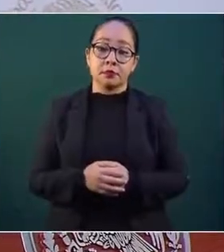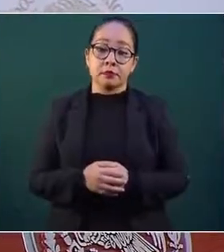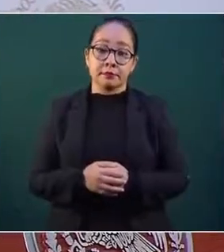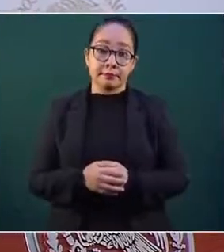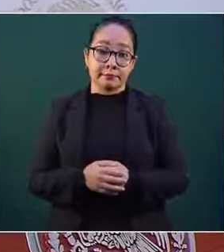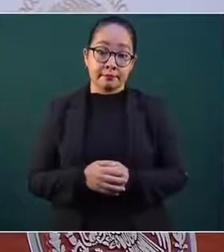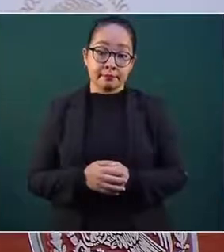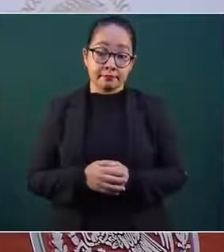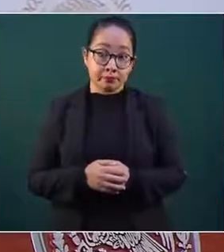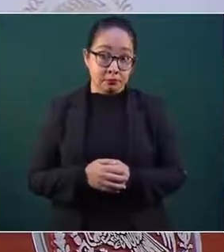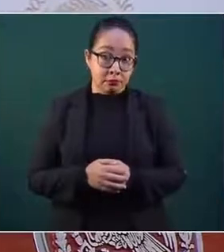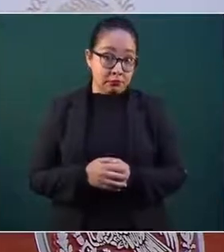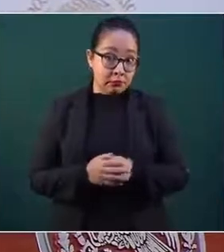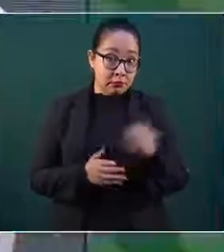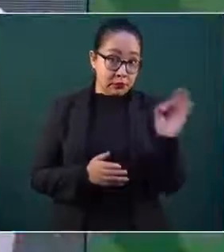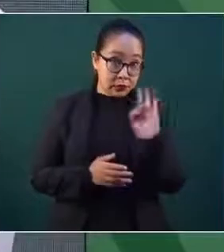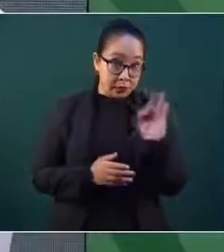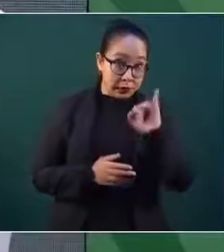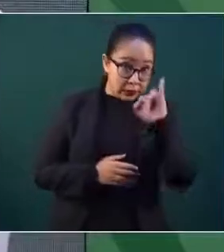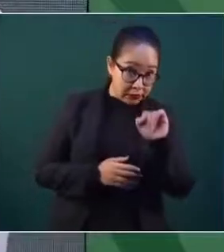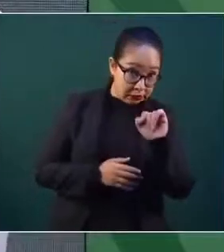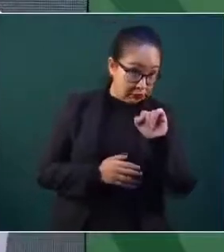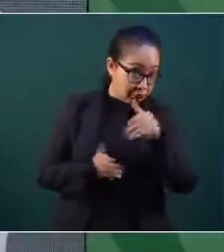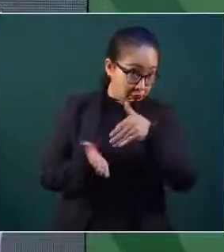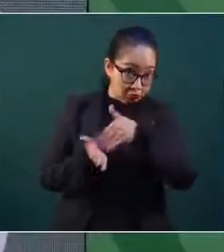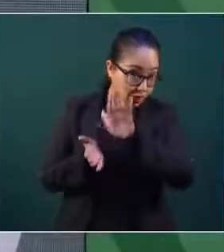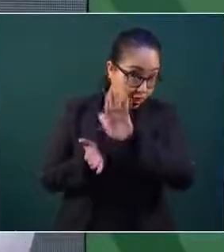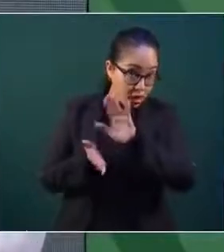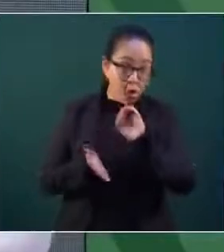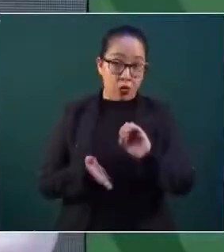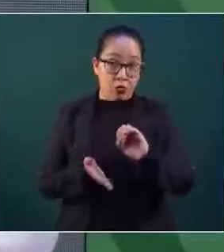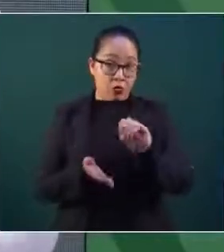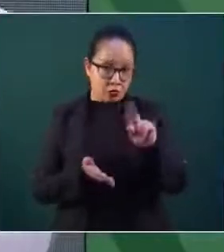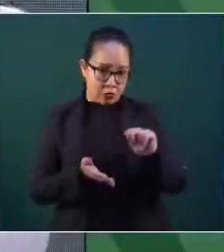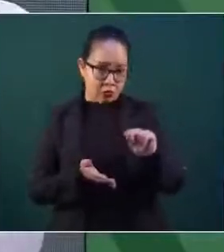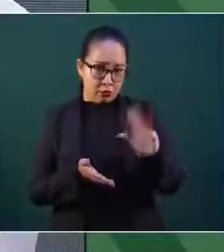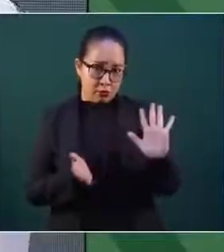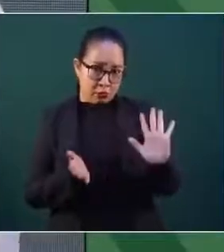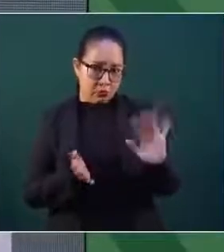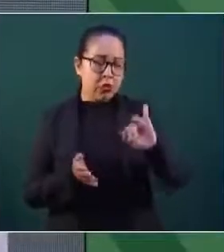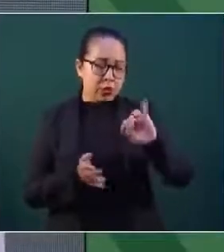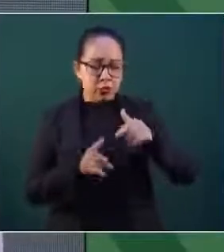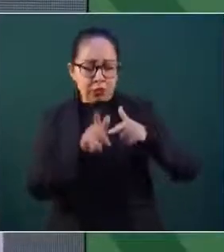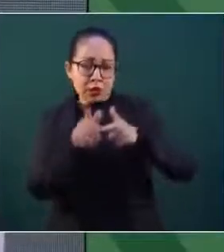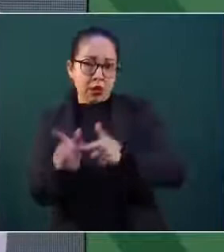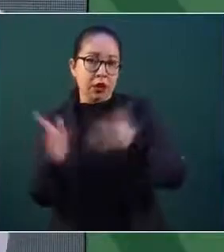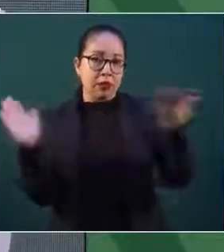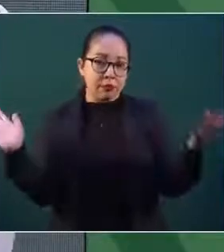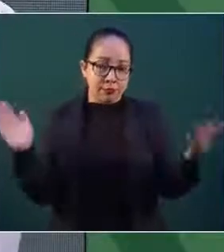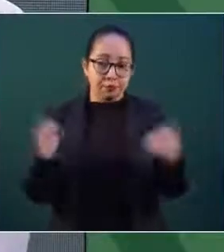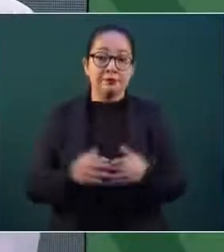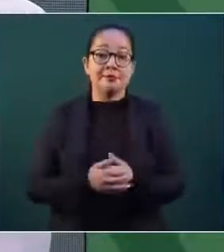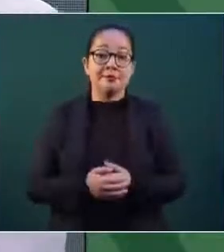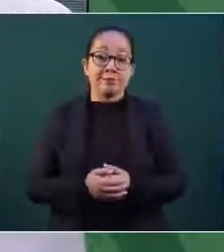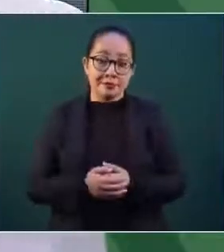que se vaya, no. O sí que continúe, no.